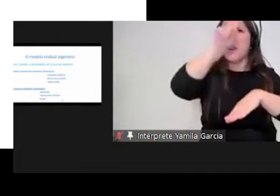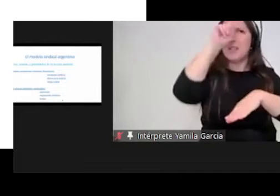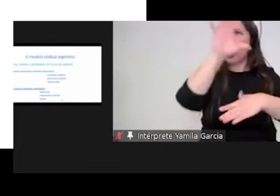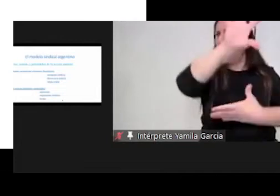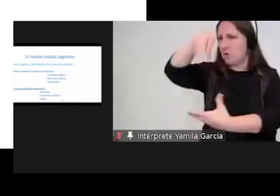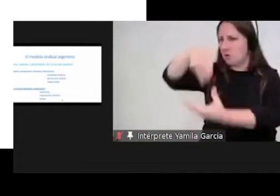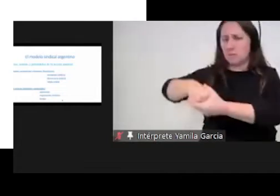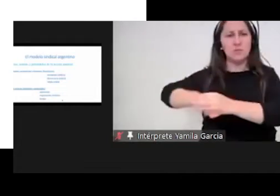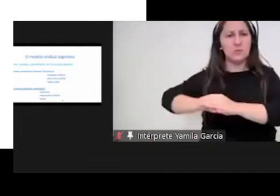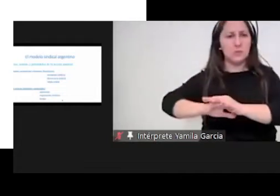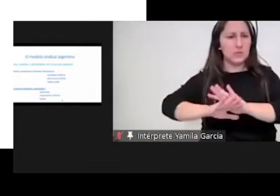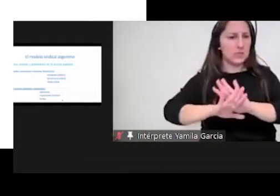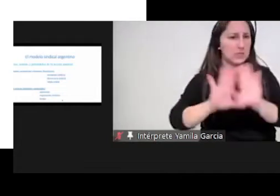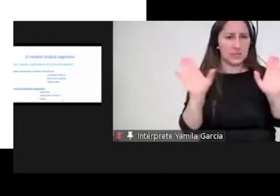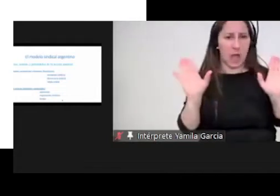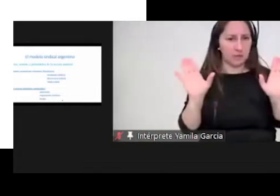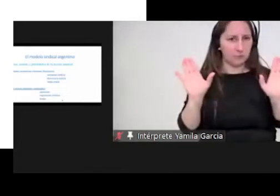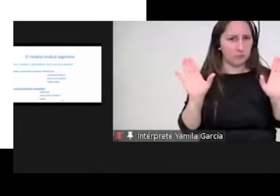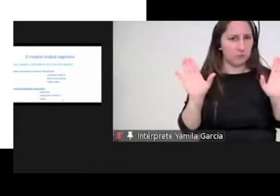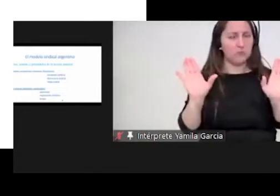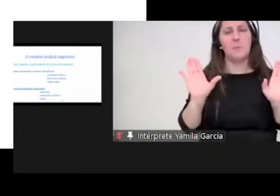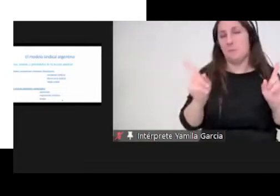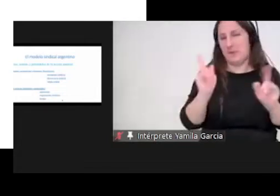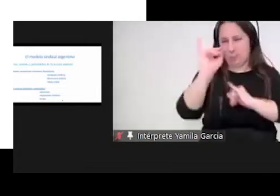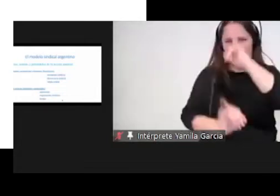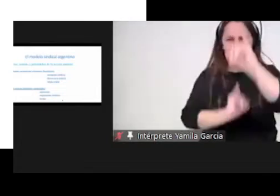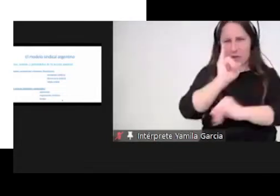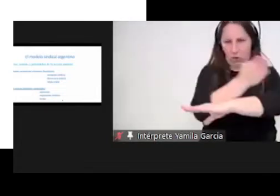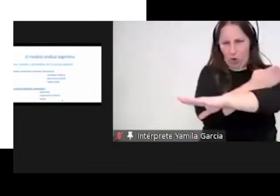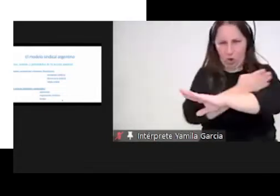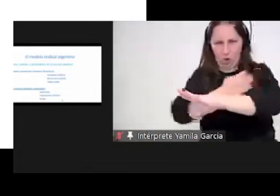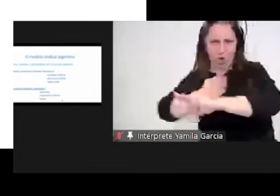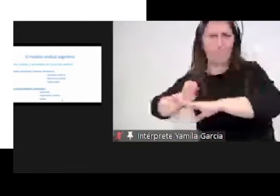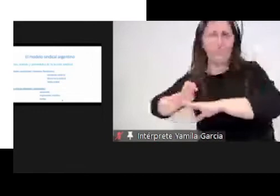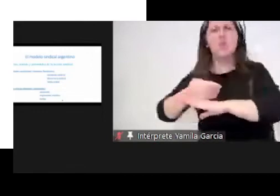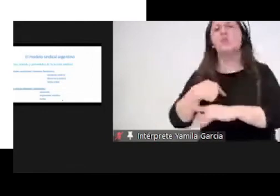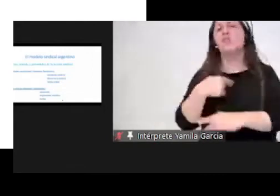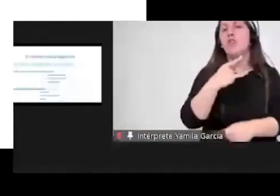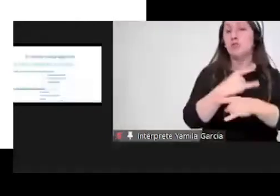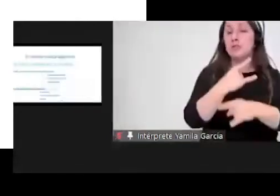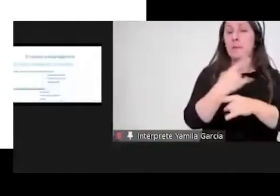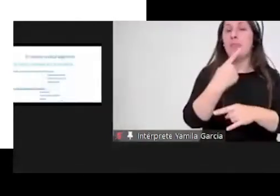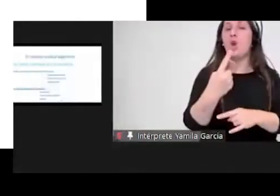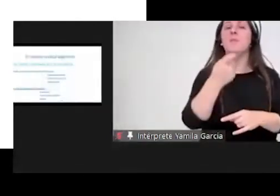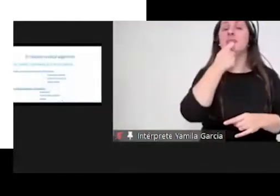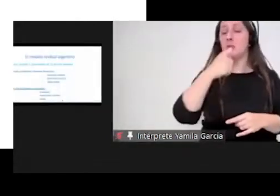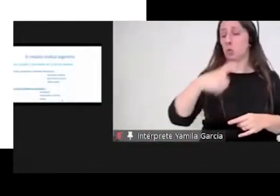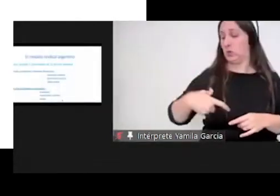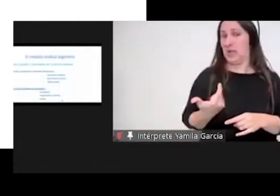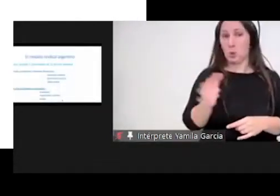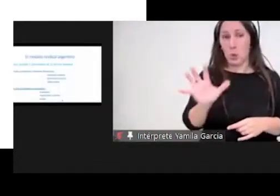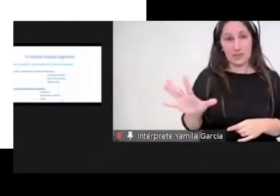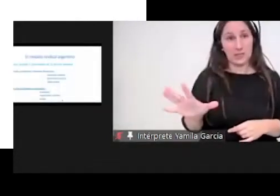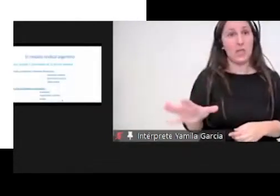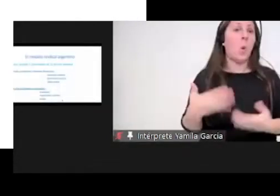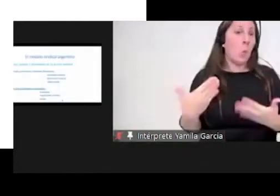está? Esto lo digo en línea con lo que vengo argumentando. Porque yo siempre digo, si un sindicato hace esto, puede ser un hermoso